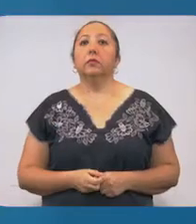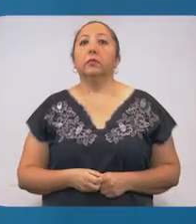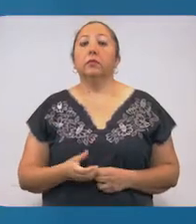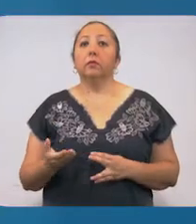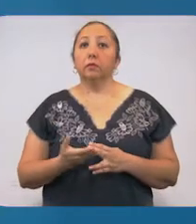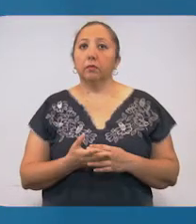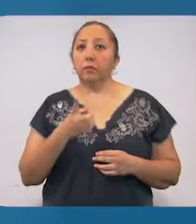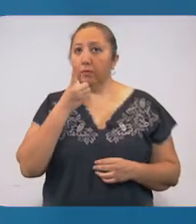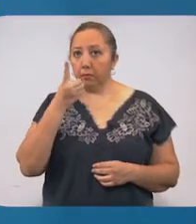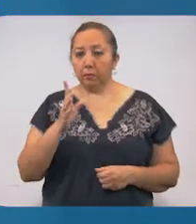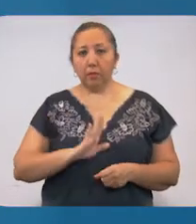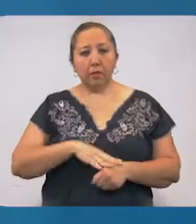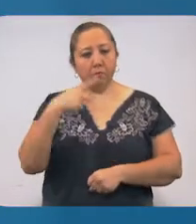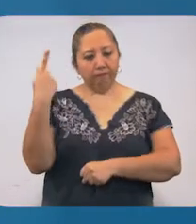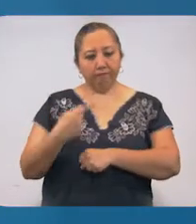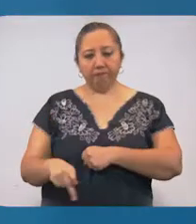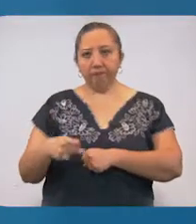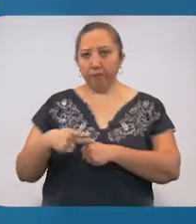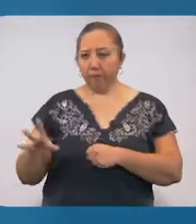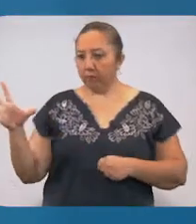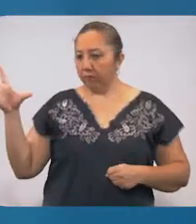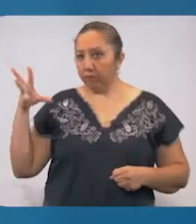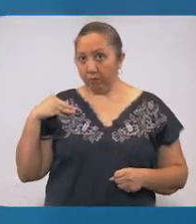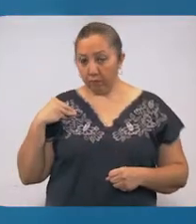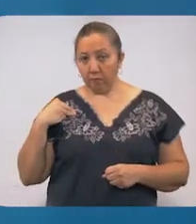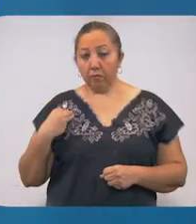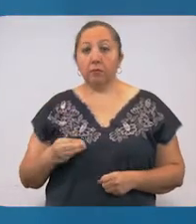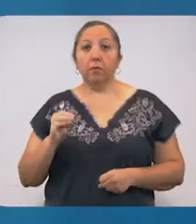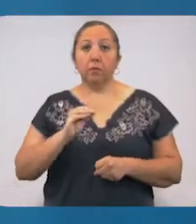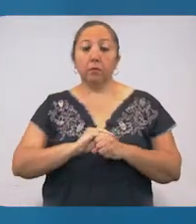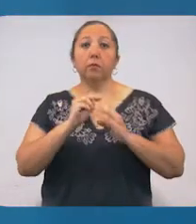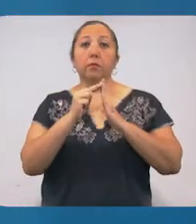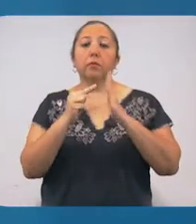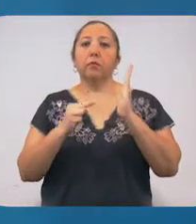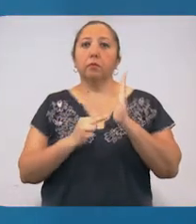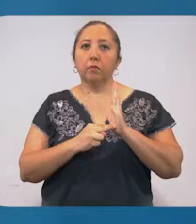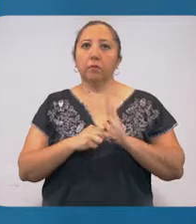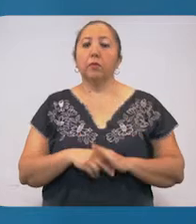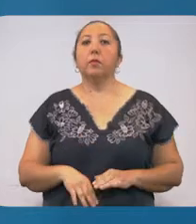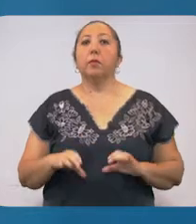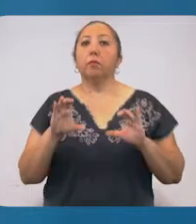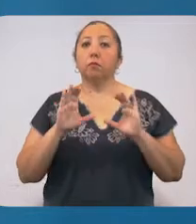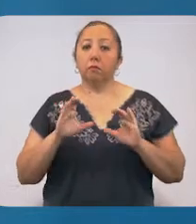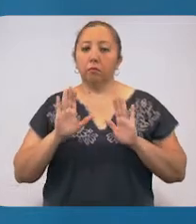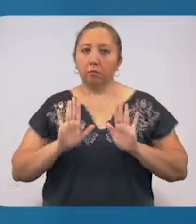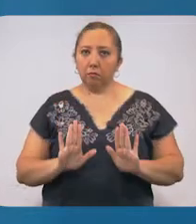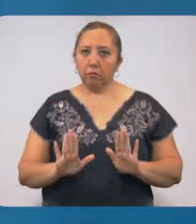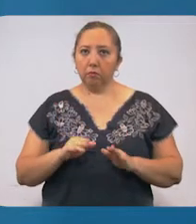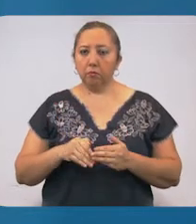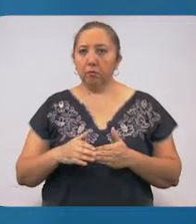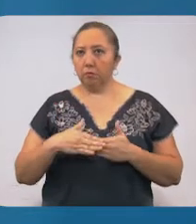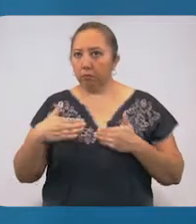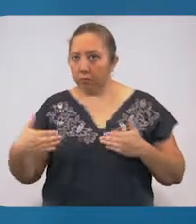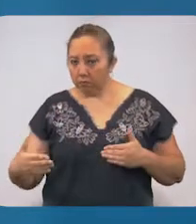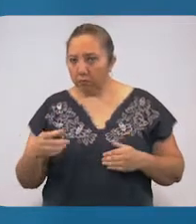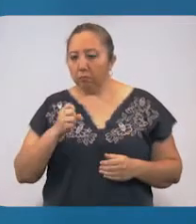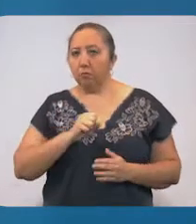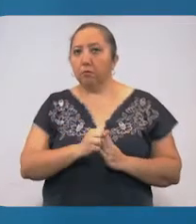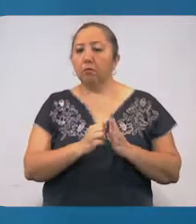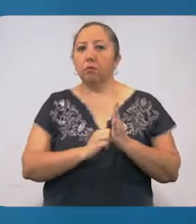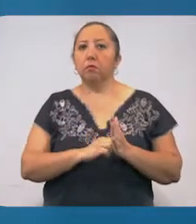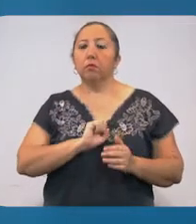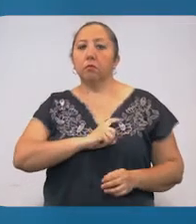en la que se corre mayor riesgo de contagio por lo que se han establecido diversas medidas para frenar el avance de esta enfermedad y el sistema de salud